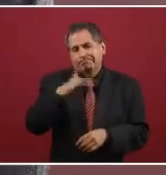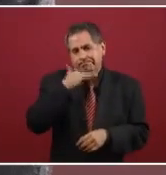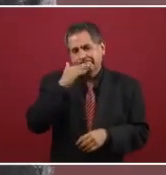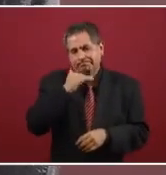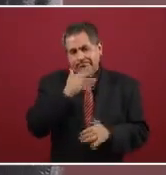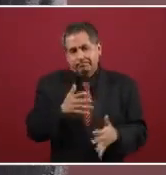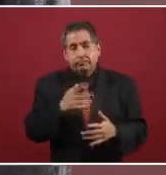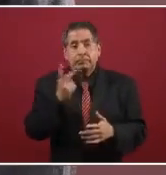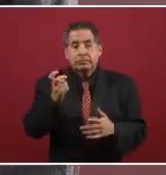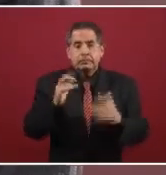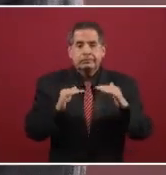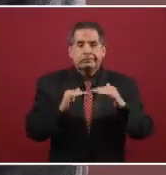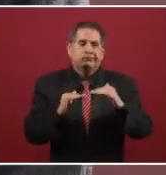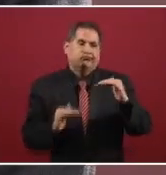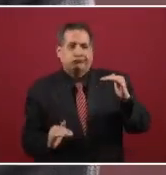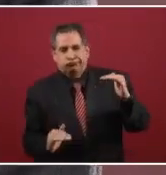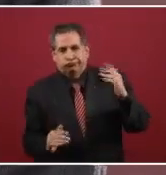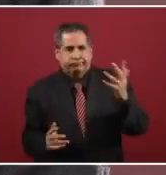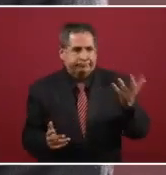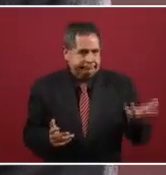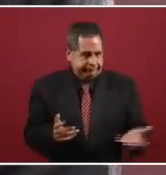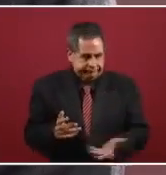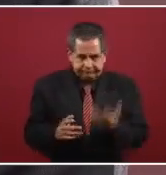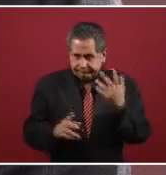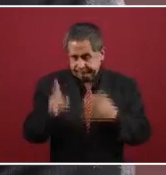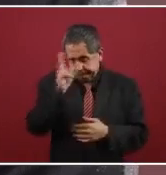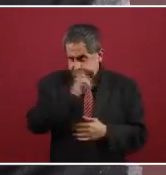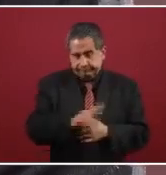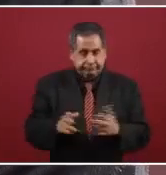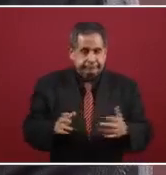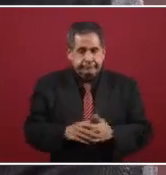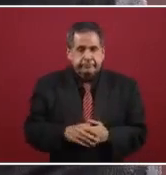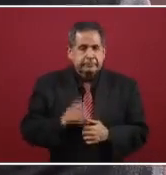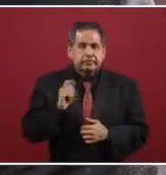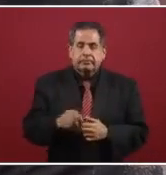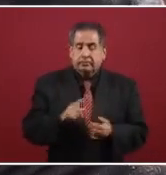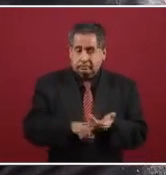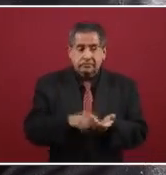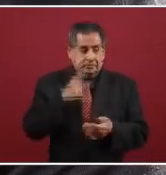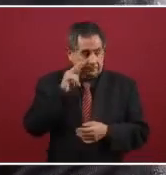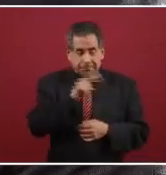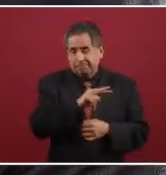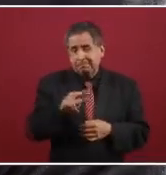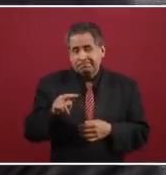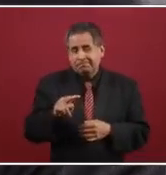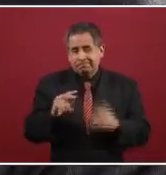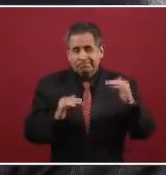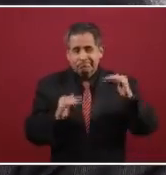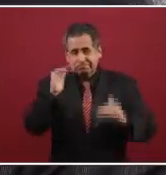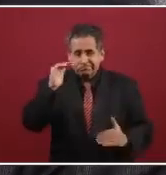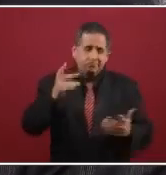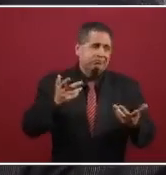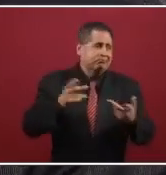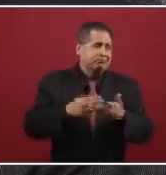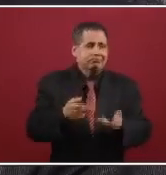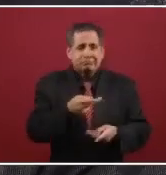a la desigualdad monstruosa que se padece, y a la